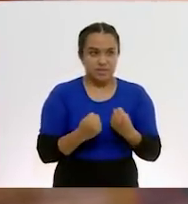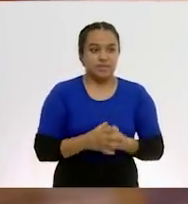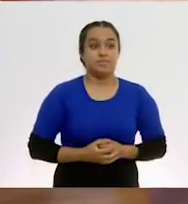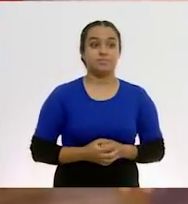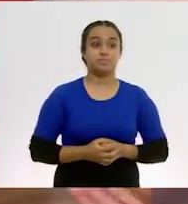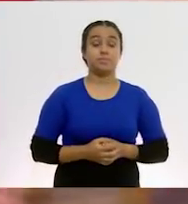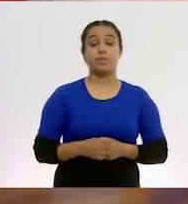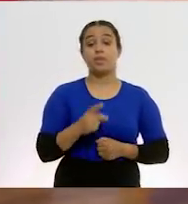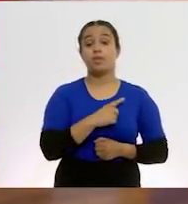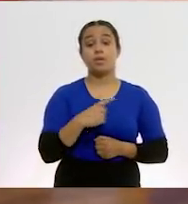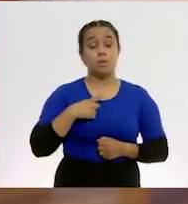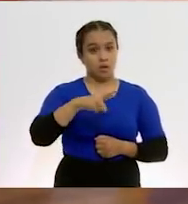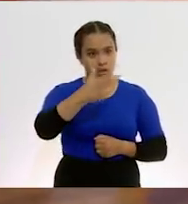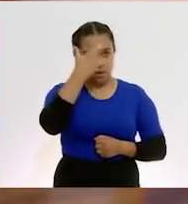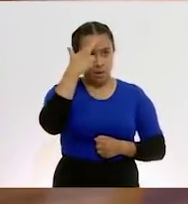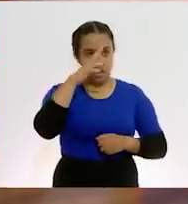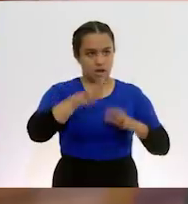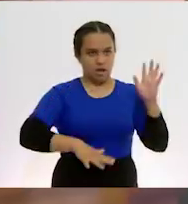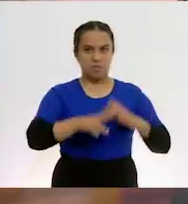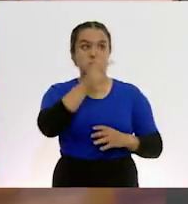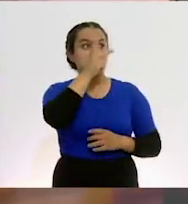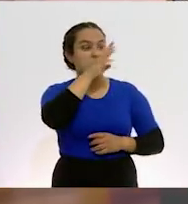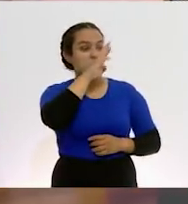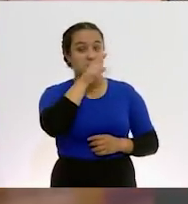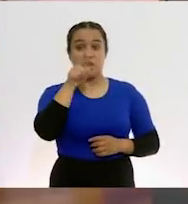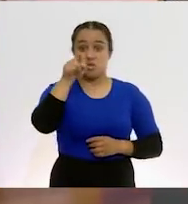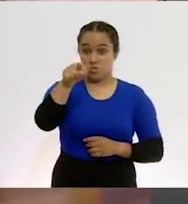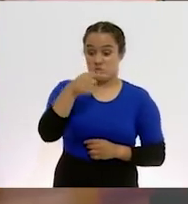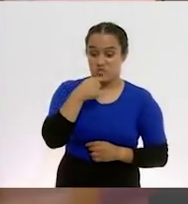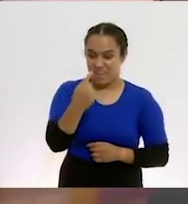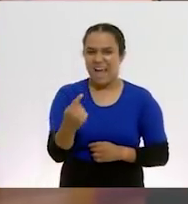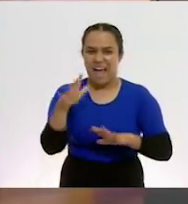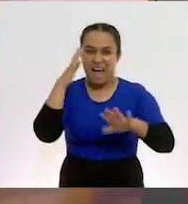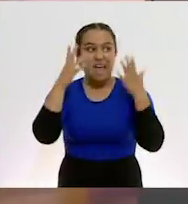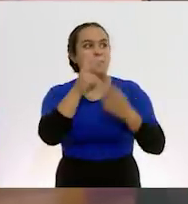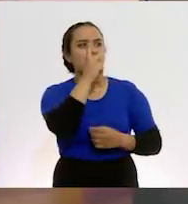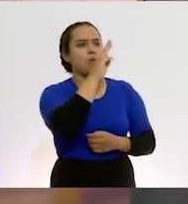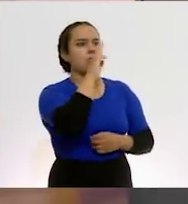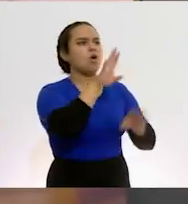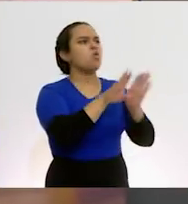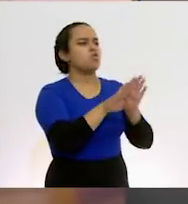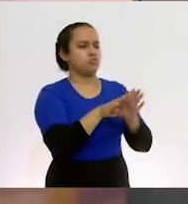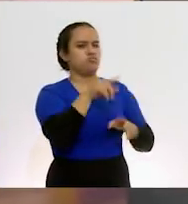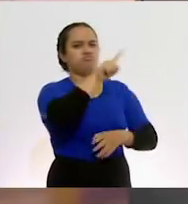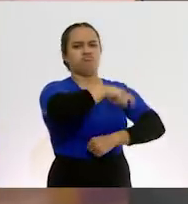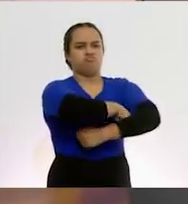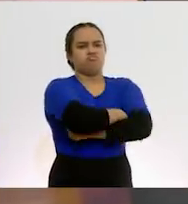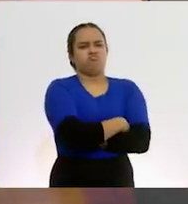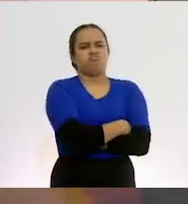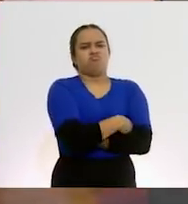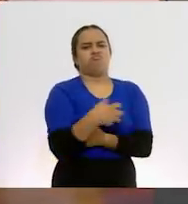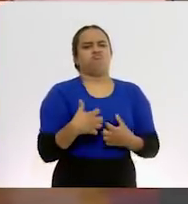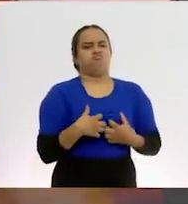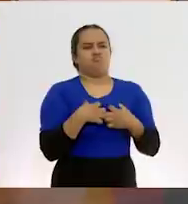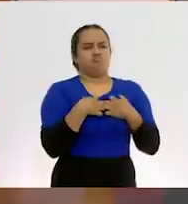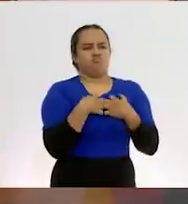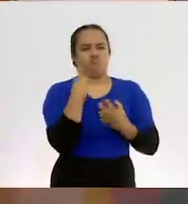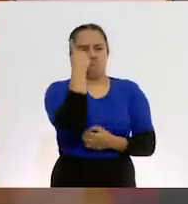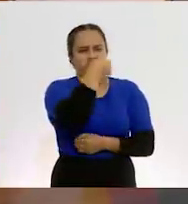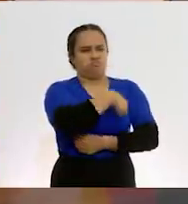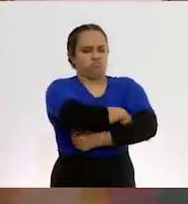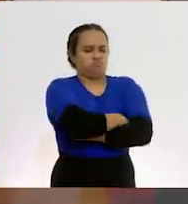enojada. Hay que recordar cómo se ponen luego nuestros papás cuando hacemos alguna travesura. Sí. No sé cómo lo ves. Sí. Se ponen su cara de